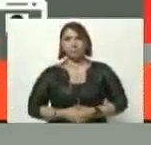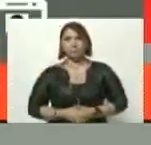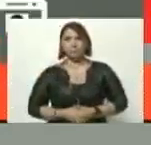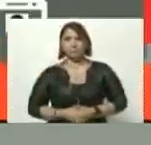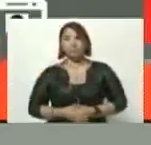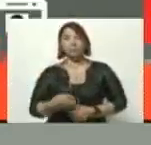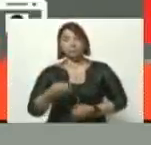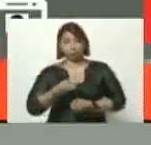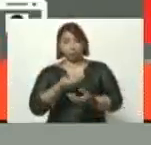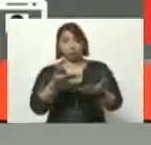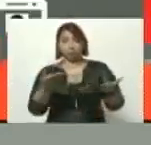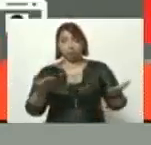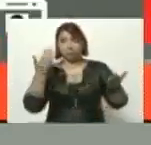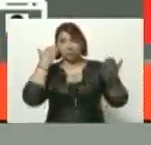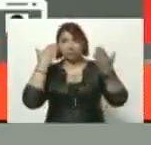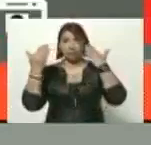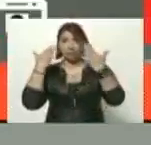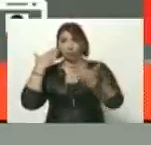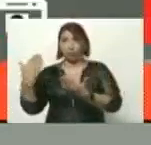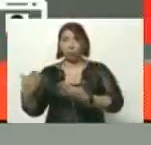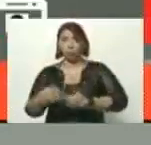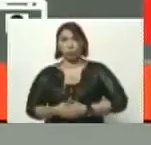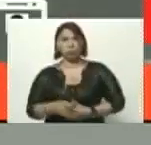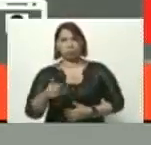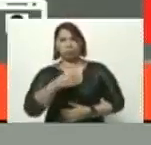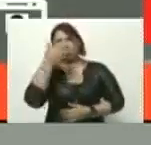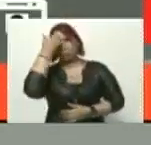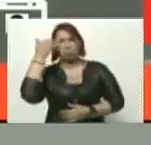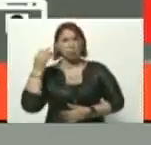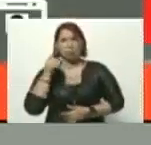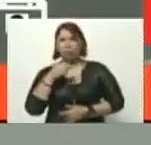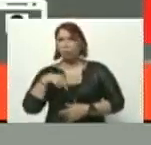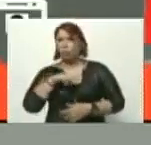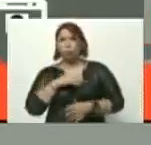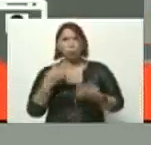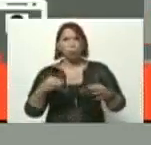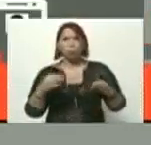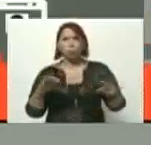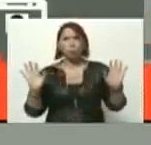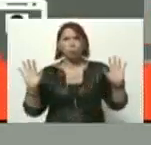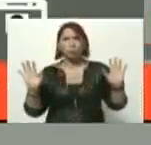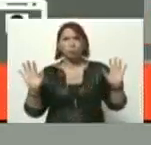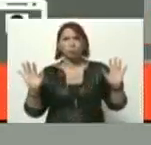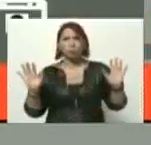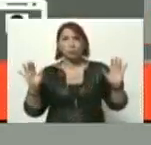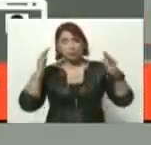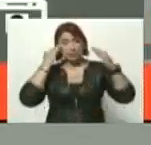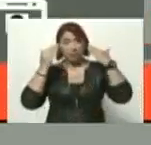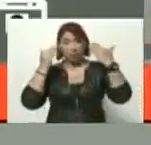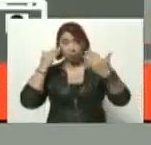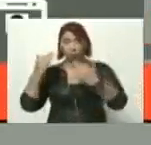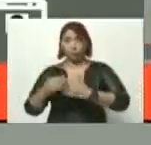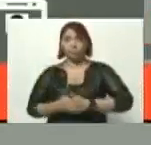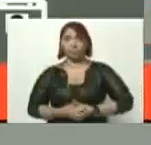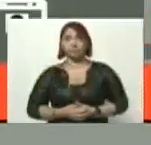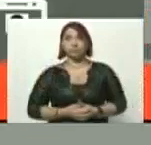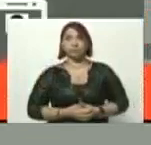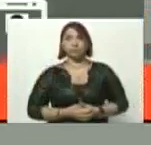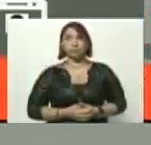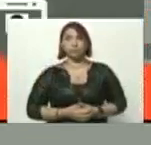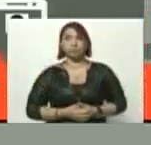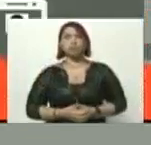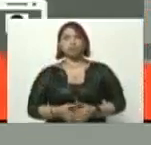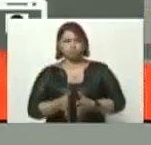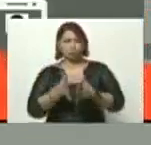Bueno, a todos, pues. Creo que no se me queda ninguno por fuera. Mi saludo, pues, a esta tremenda